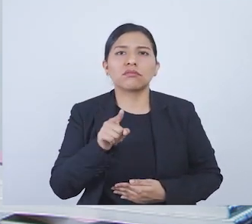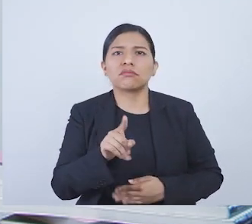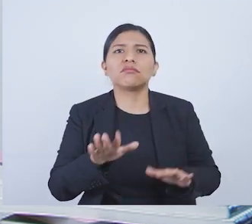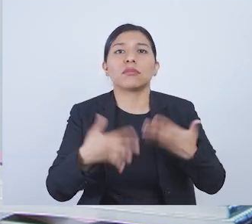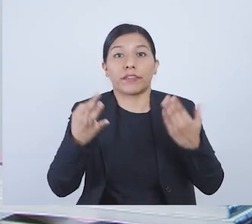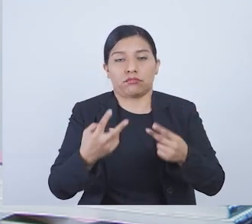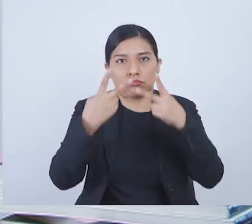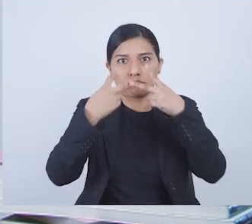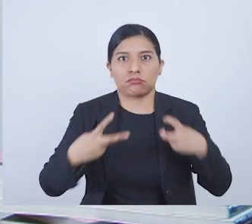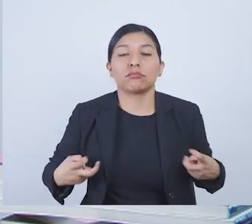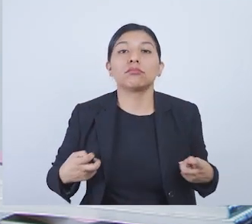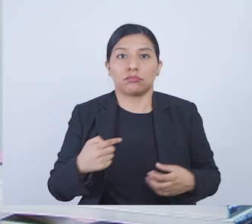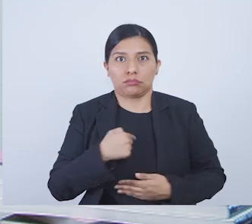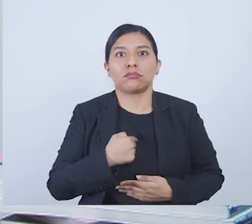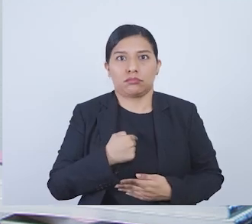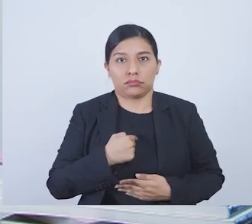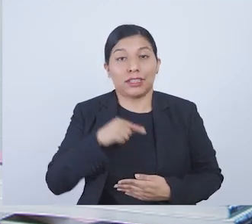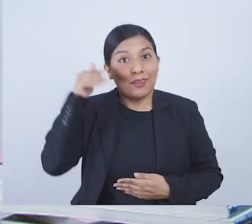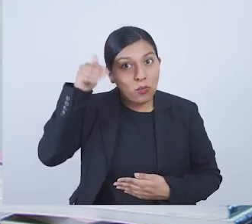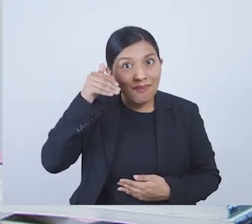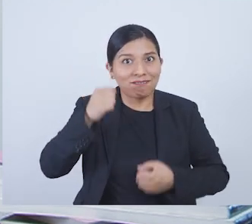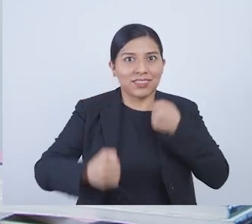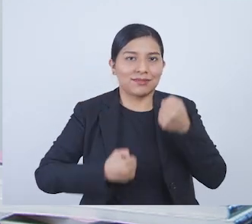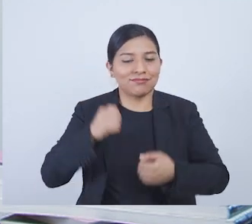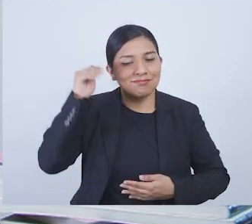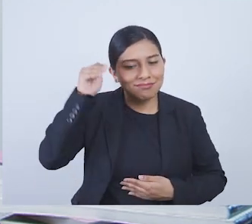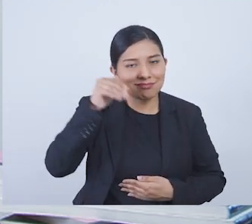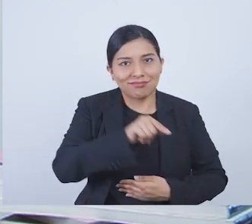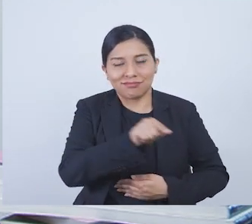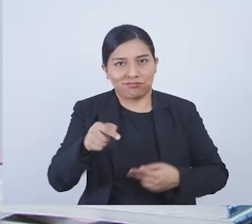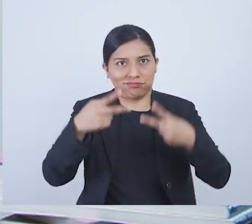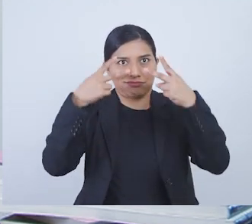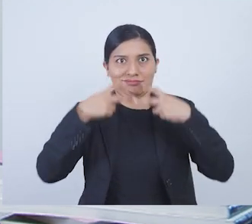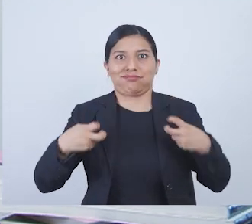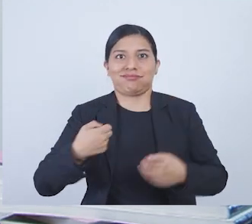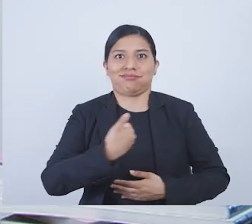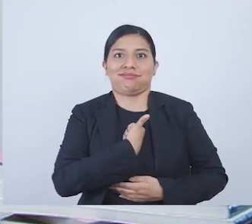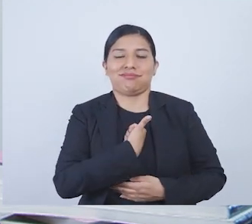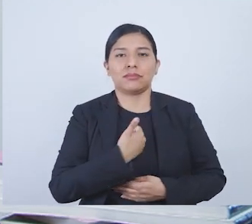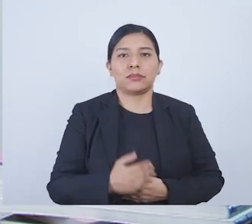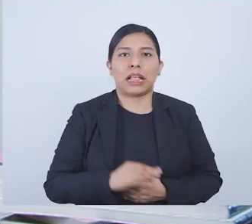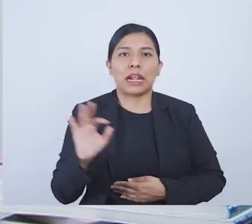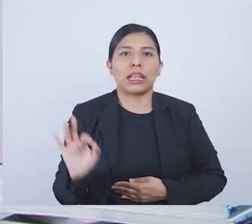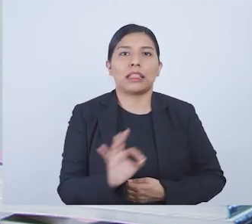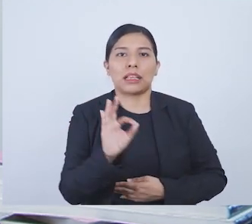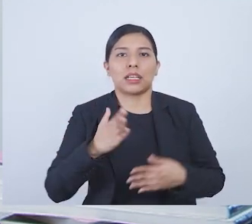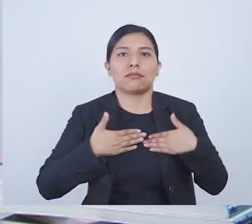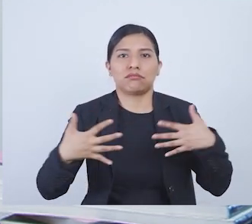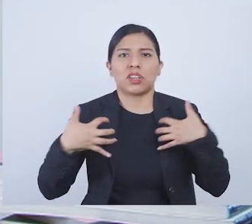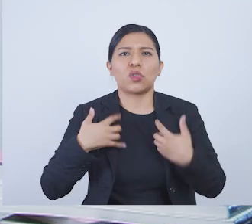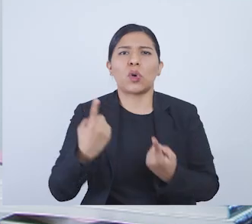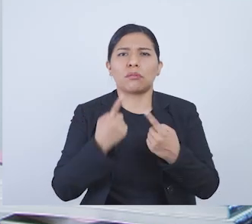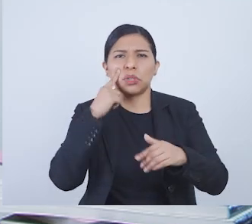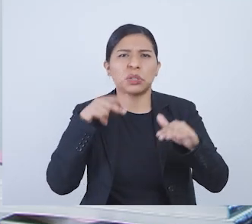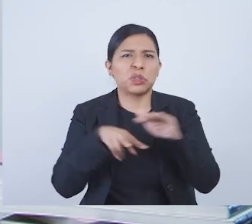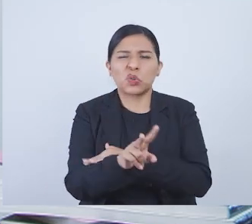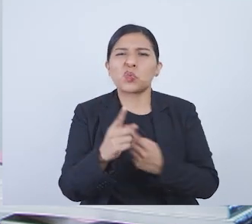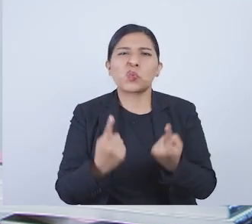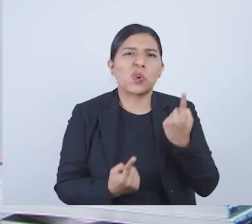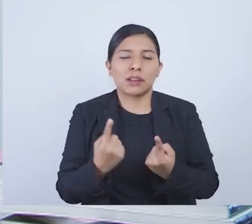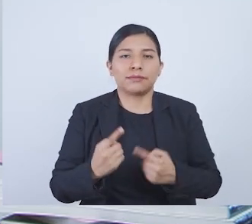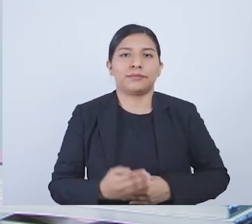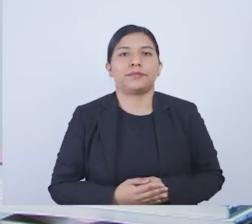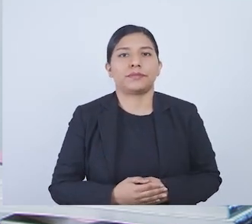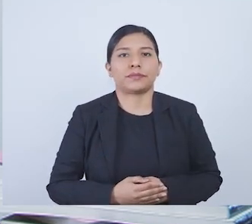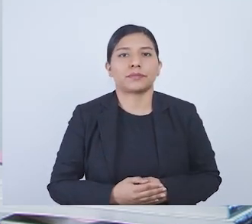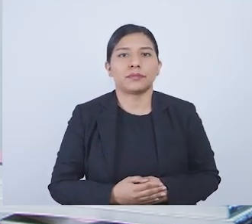que persigue la educación física para garantizar una calidad de vida. ¿Qué proyecciones hay? Bueno,